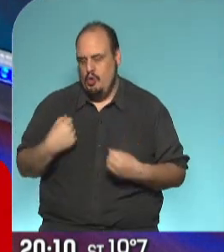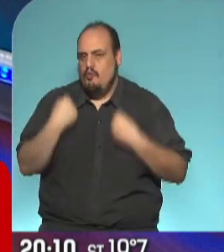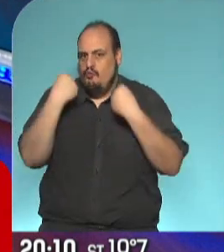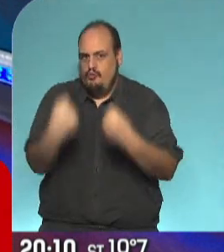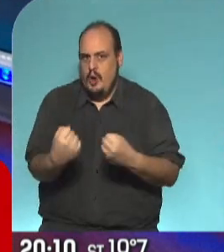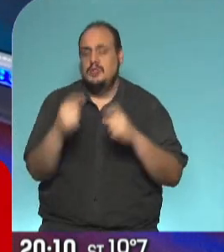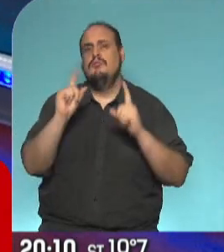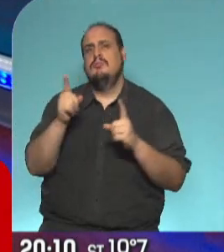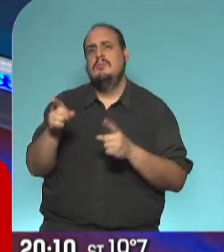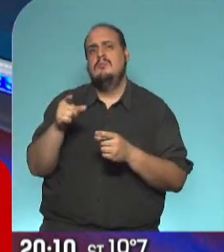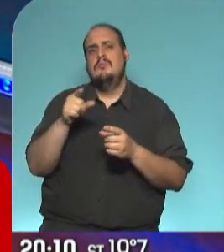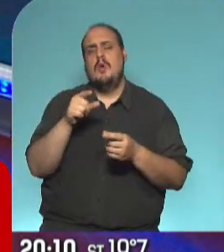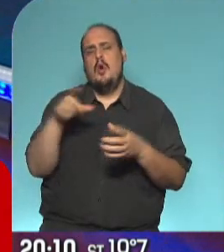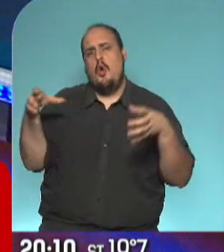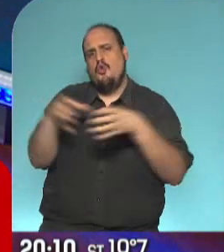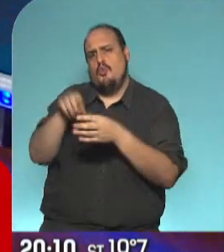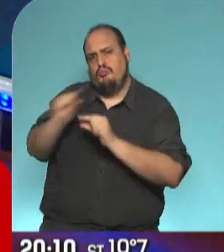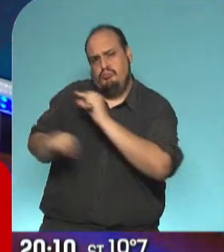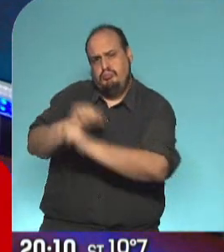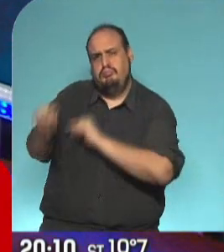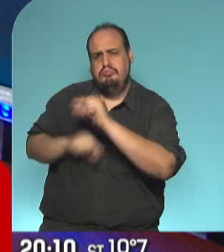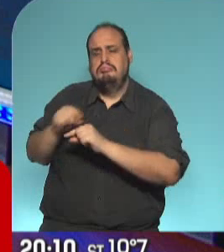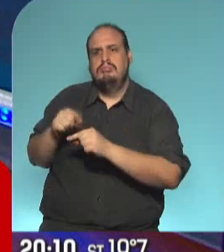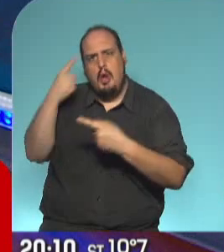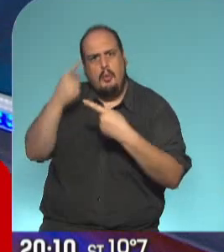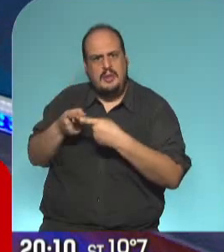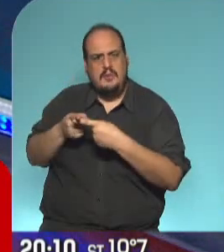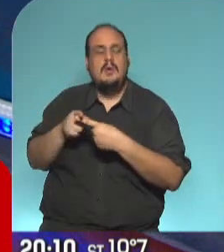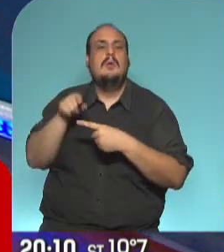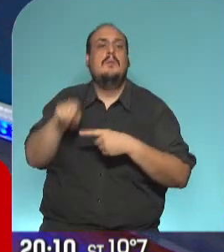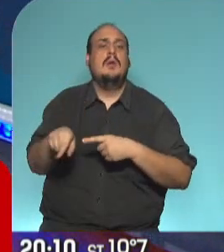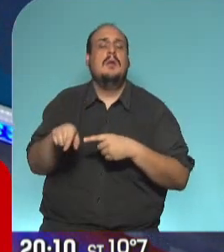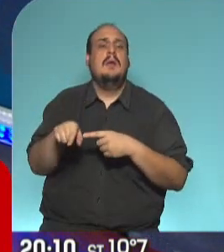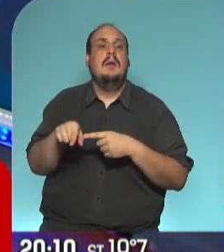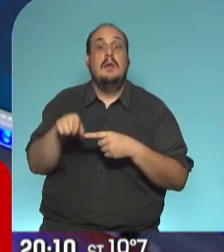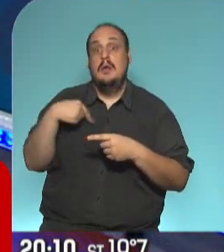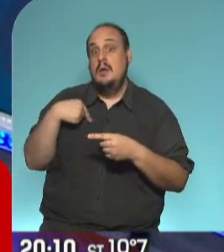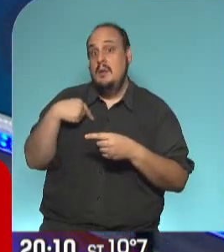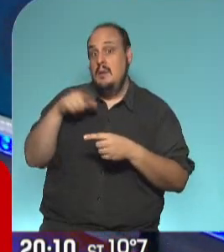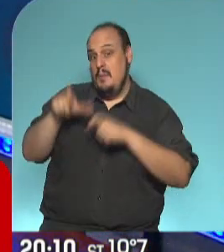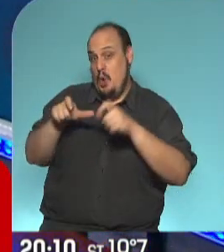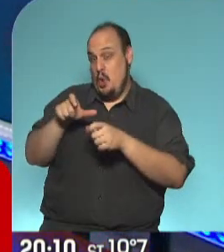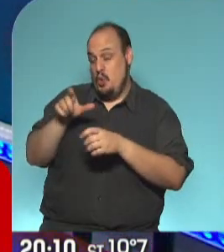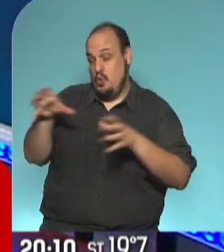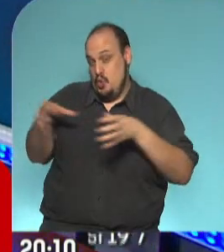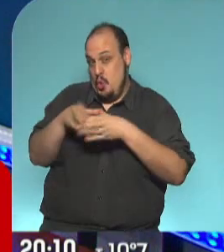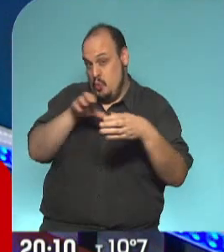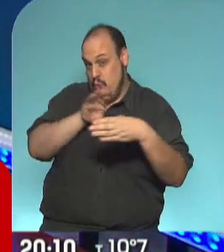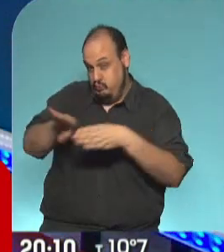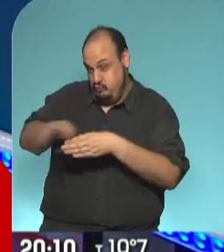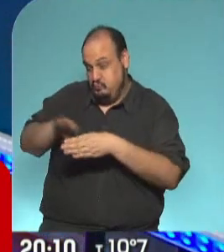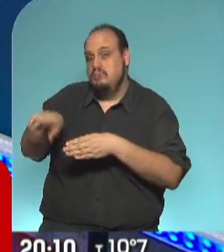lo pretendido por los acreedores. ¿Por qué? Porque los acreedores, la oferta final que hasta ahora hicieron y que se conoce porque es la